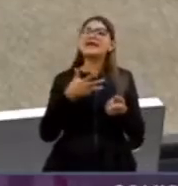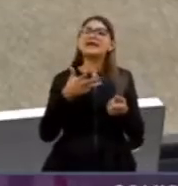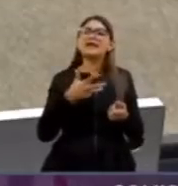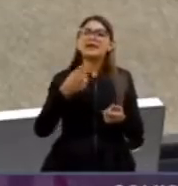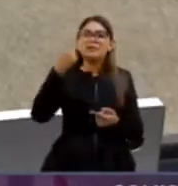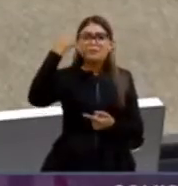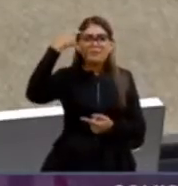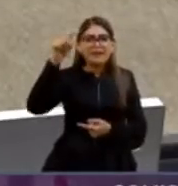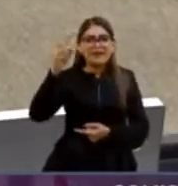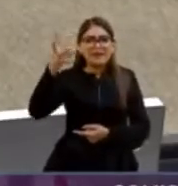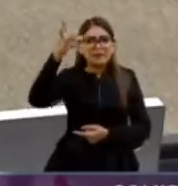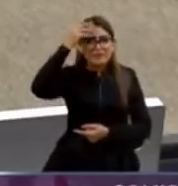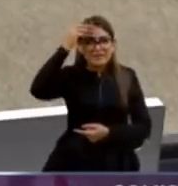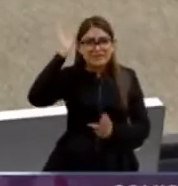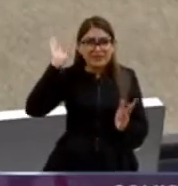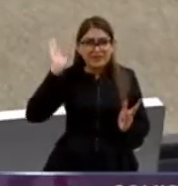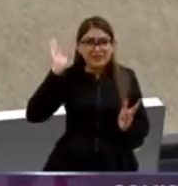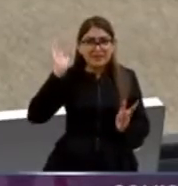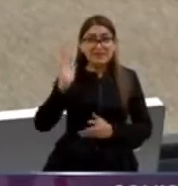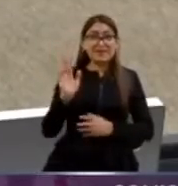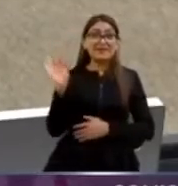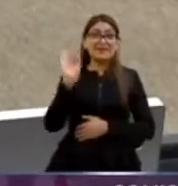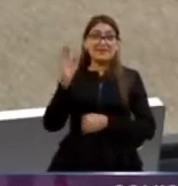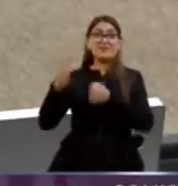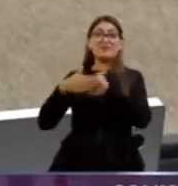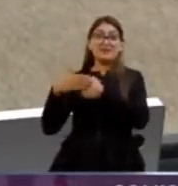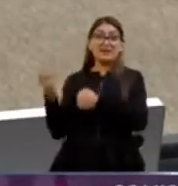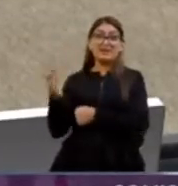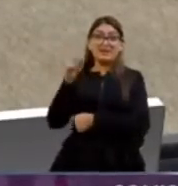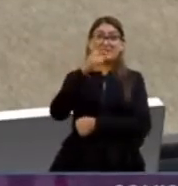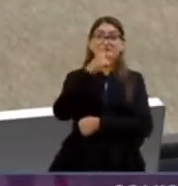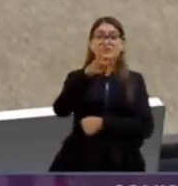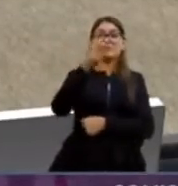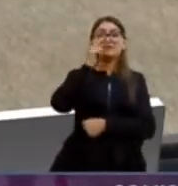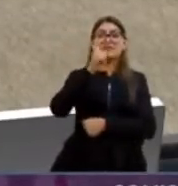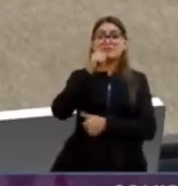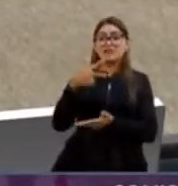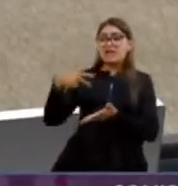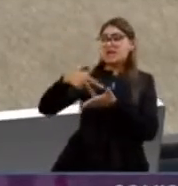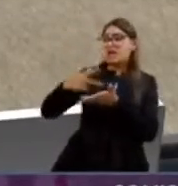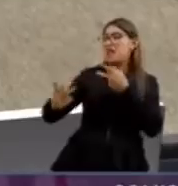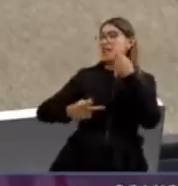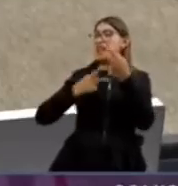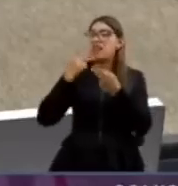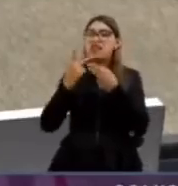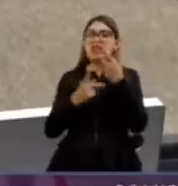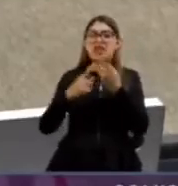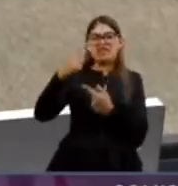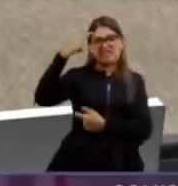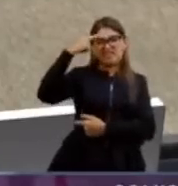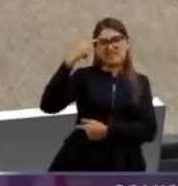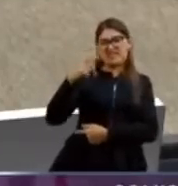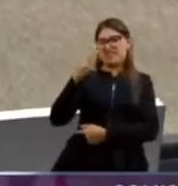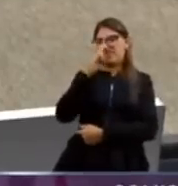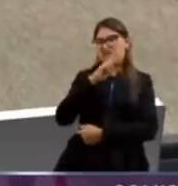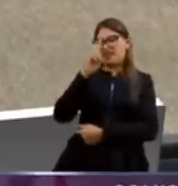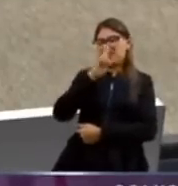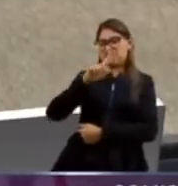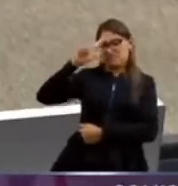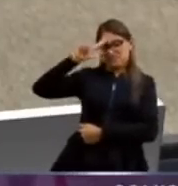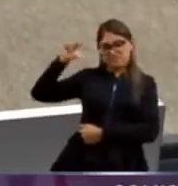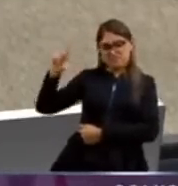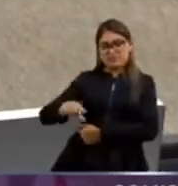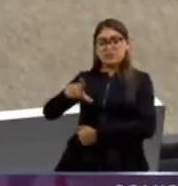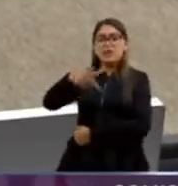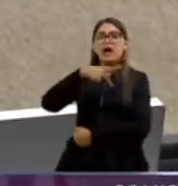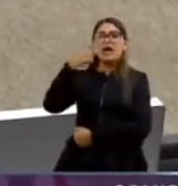tenga para que aprenda. Así te van a decir a ti, Noroña, como tú terminas tus discursos en la Cámara con esas vulgaridades. Y sí, sí,